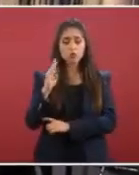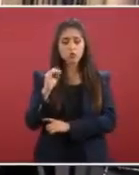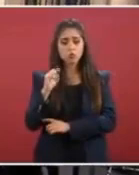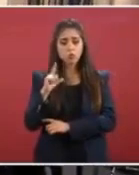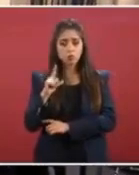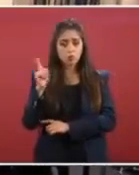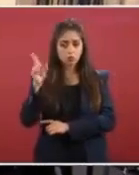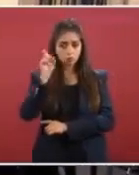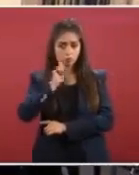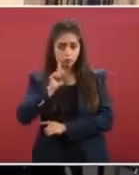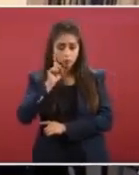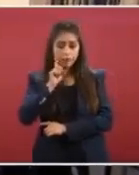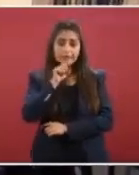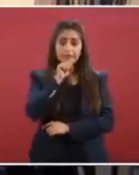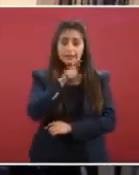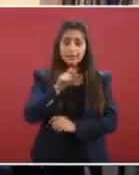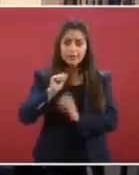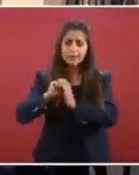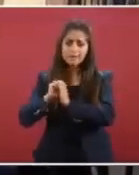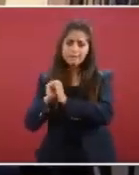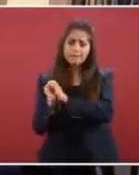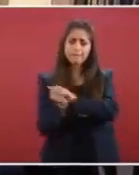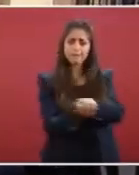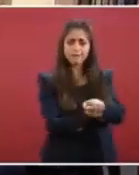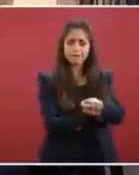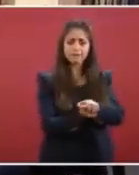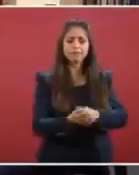femenil y la de béisbol,